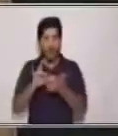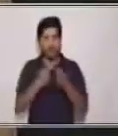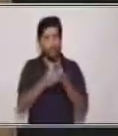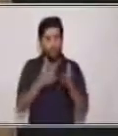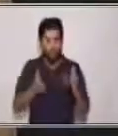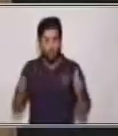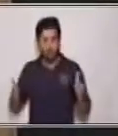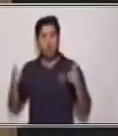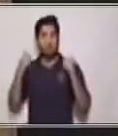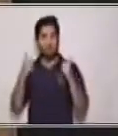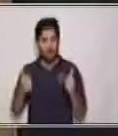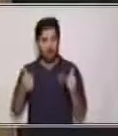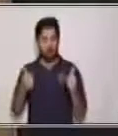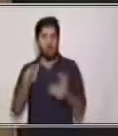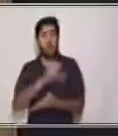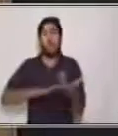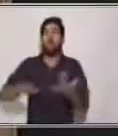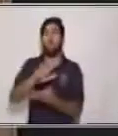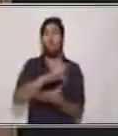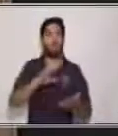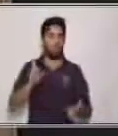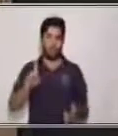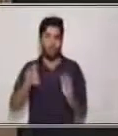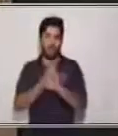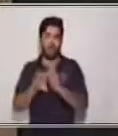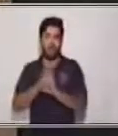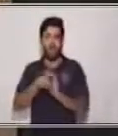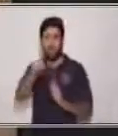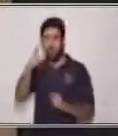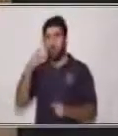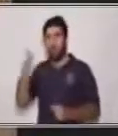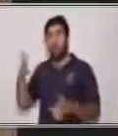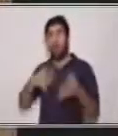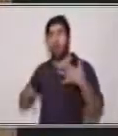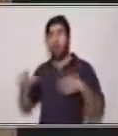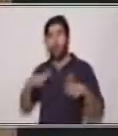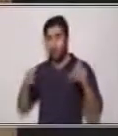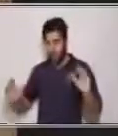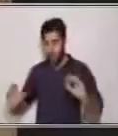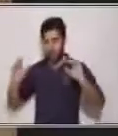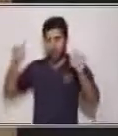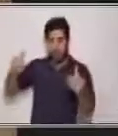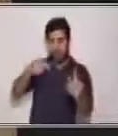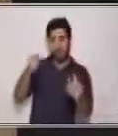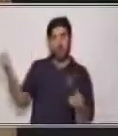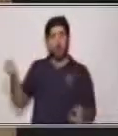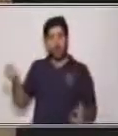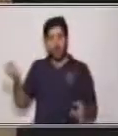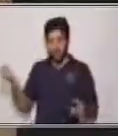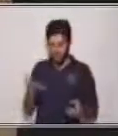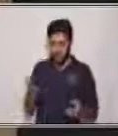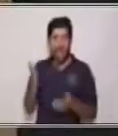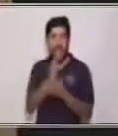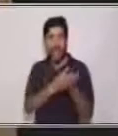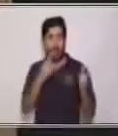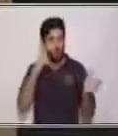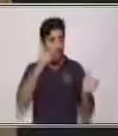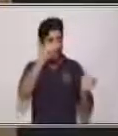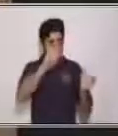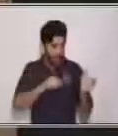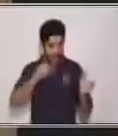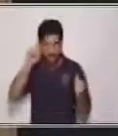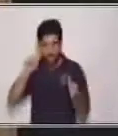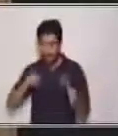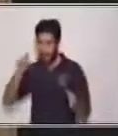encontrar en juegos, en alguna actividad diaria, que vamos a tenerlo de forma escrita con